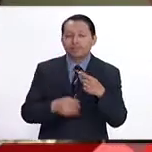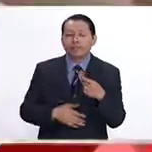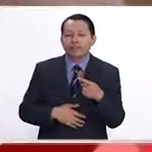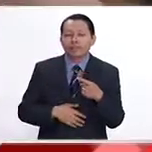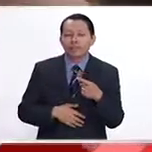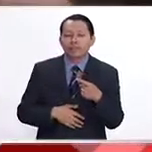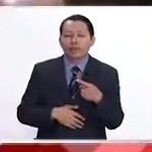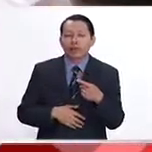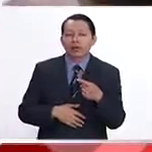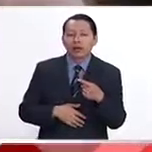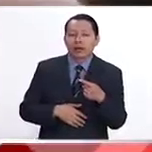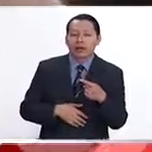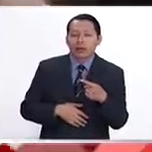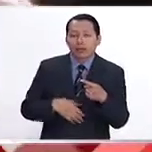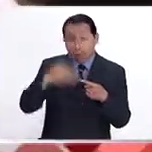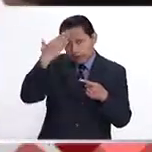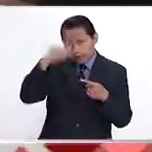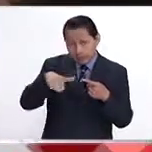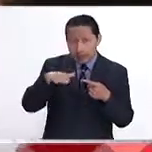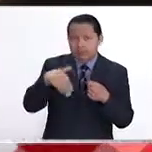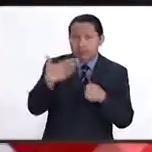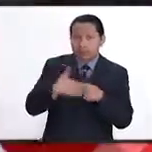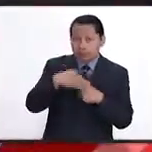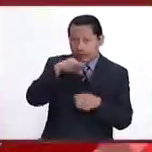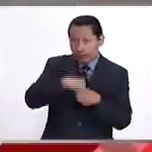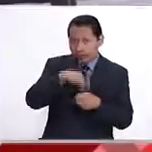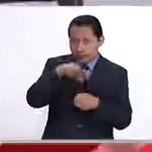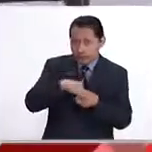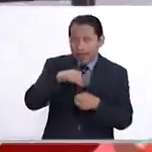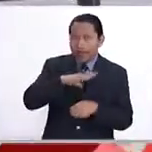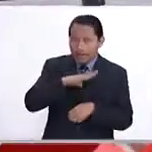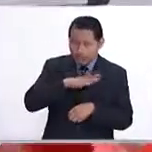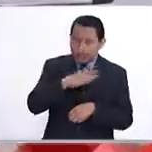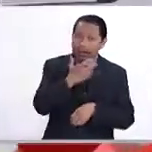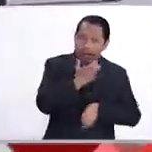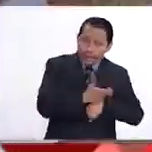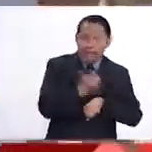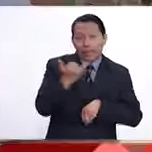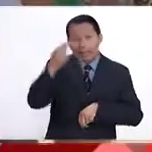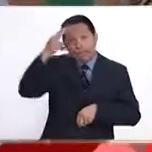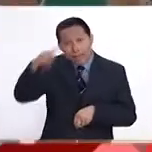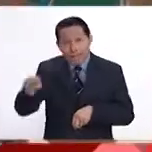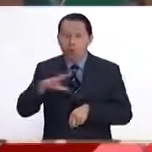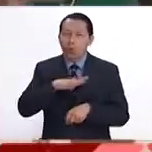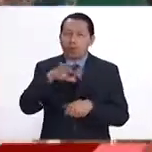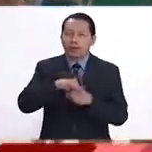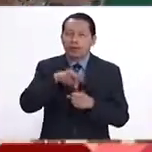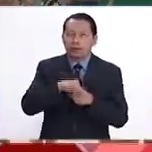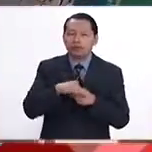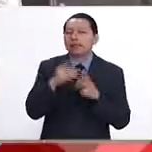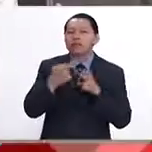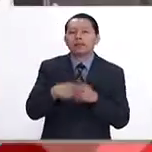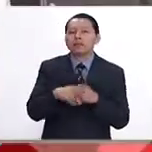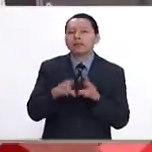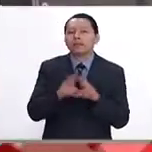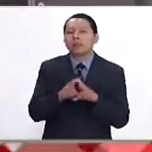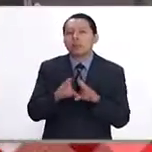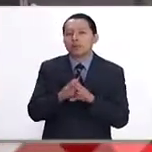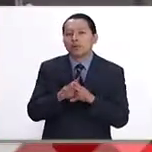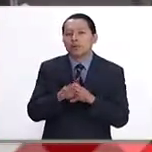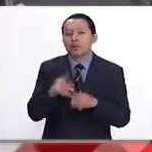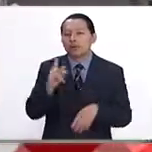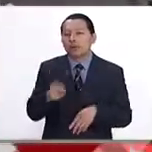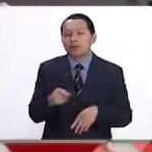los periodos electorales, tanto en Estados Unidos como en México, que iniciarán prácticamente en